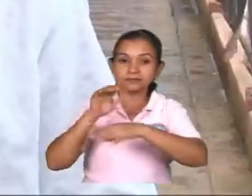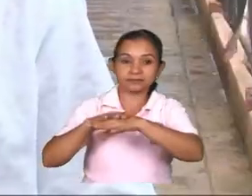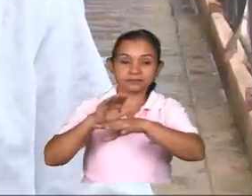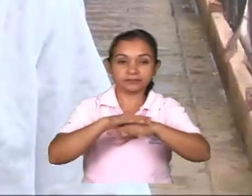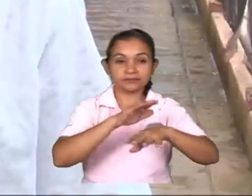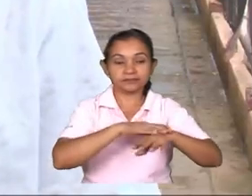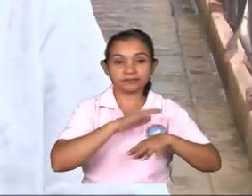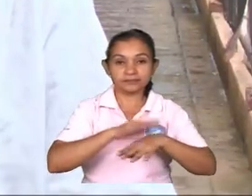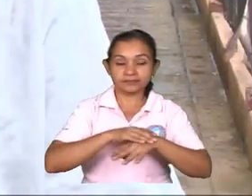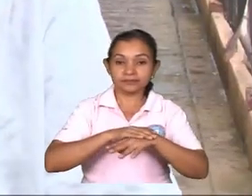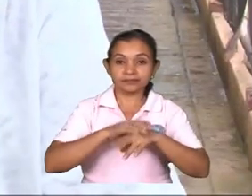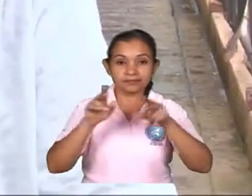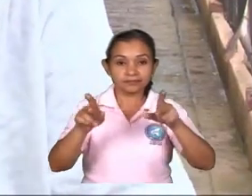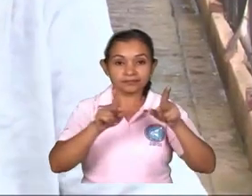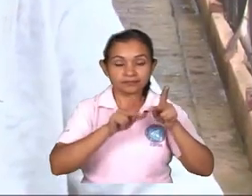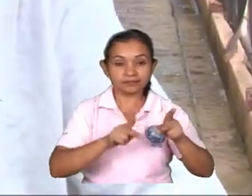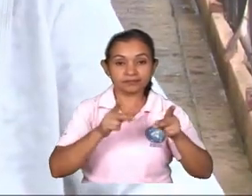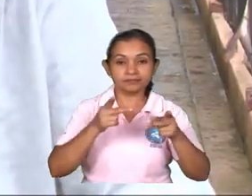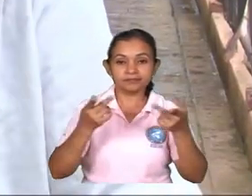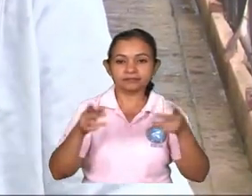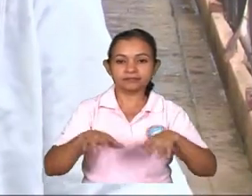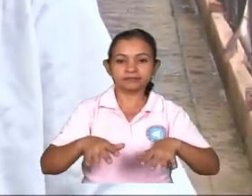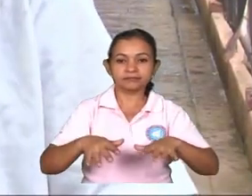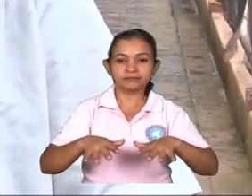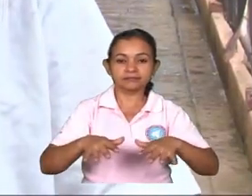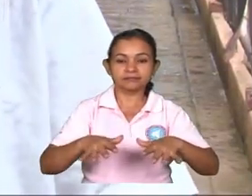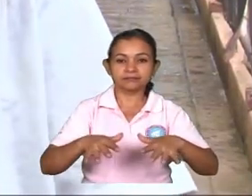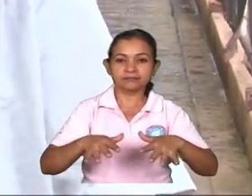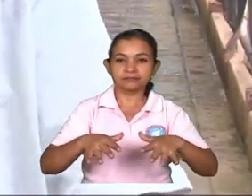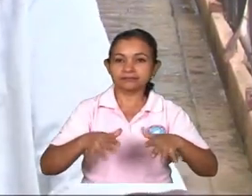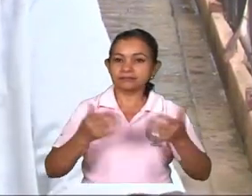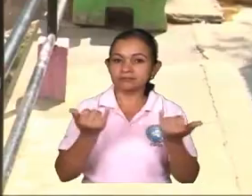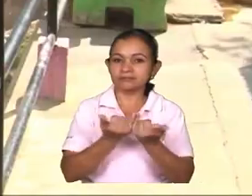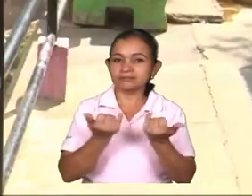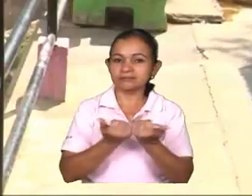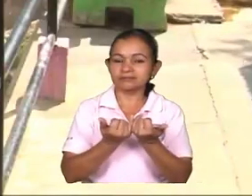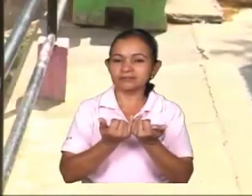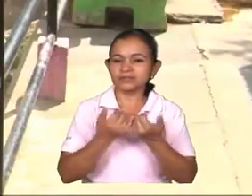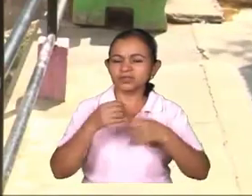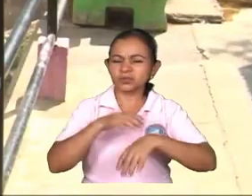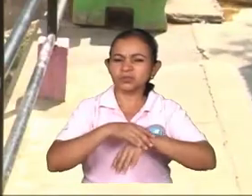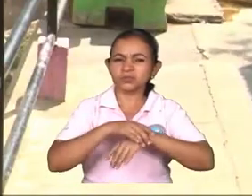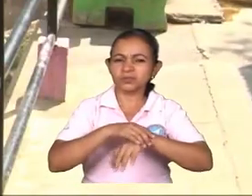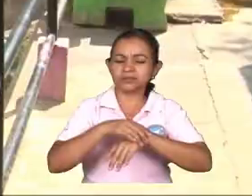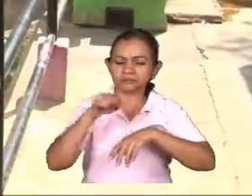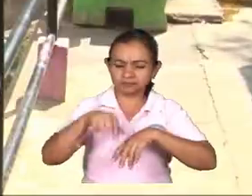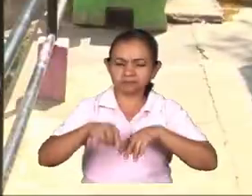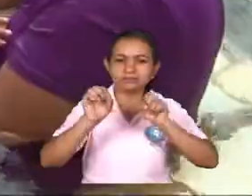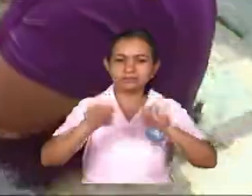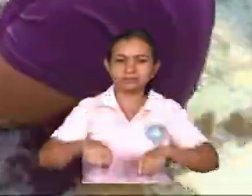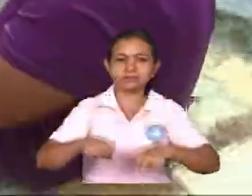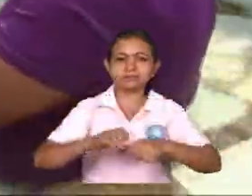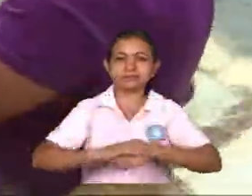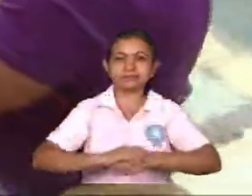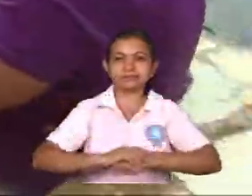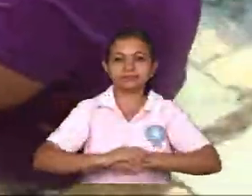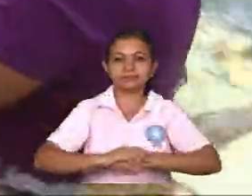vengan, esa gente que solo vive en temblorín, en el sentido de que padecen de los huesos.